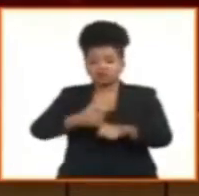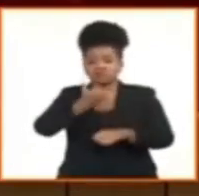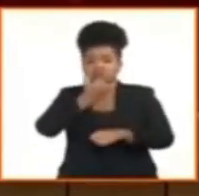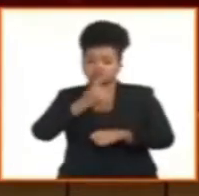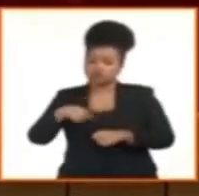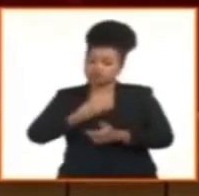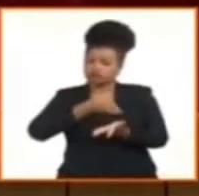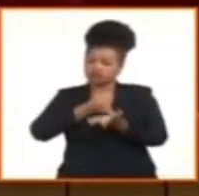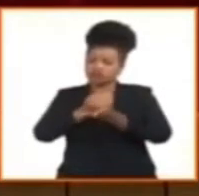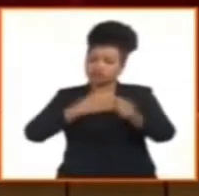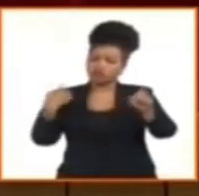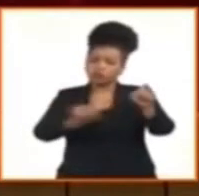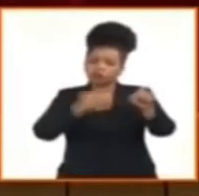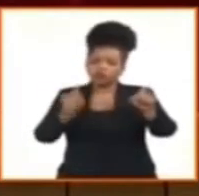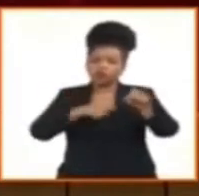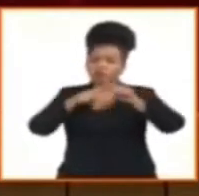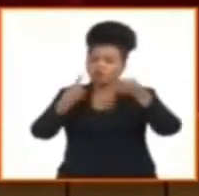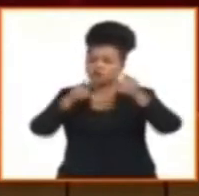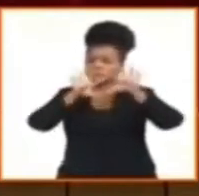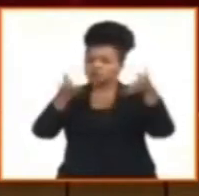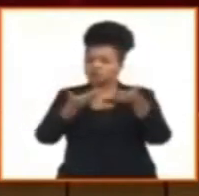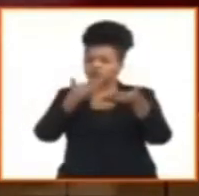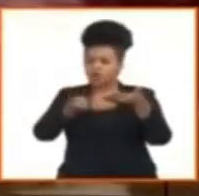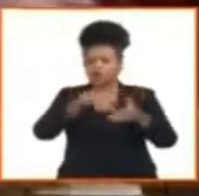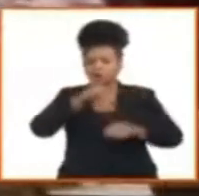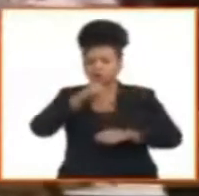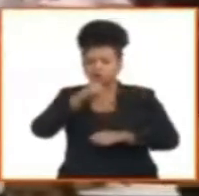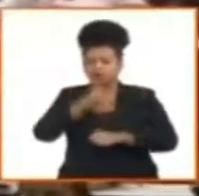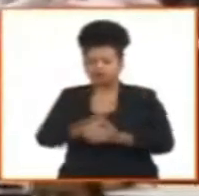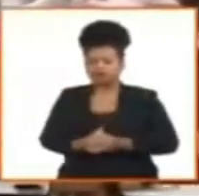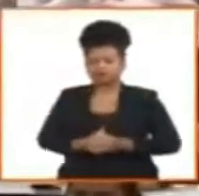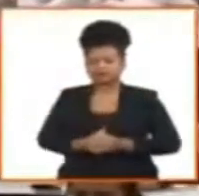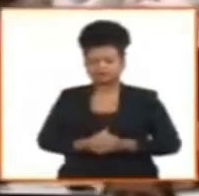peleando porque un mundo mejor sea posible.